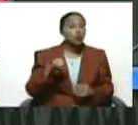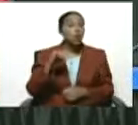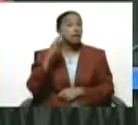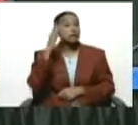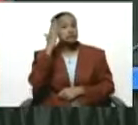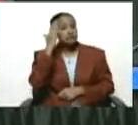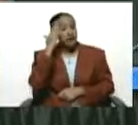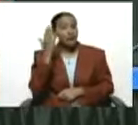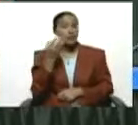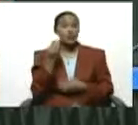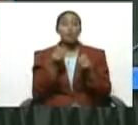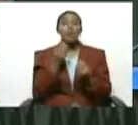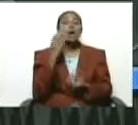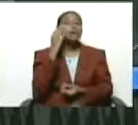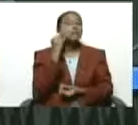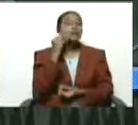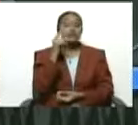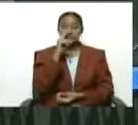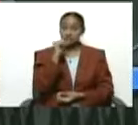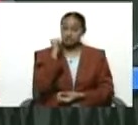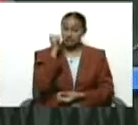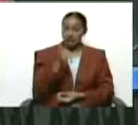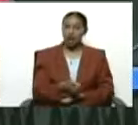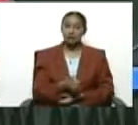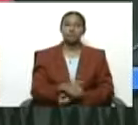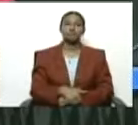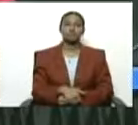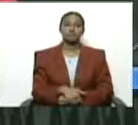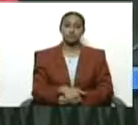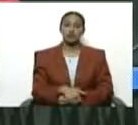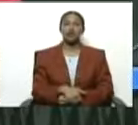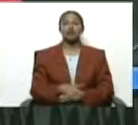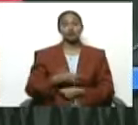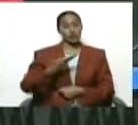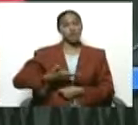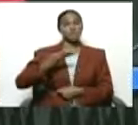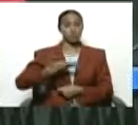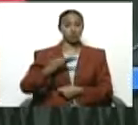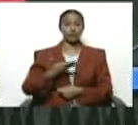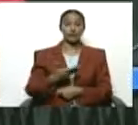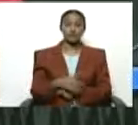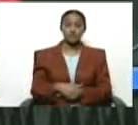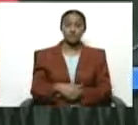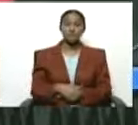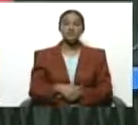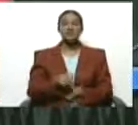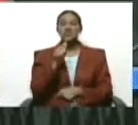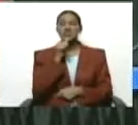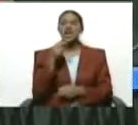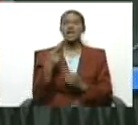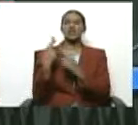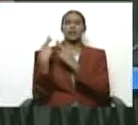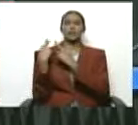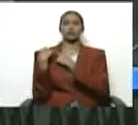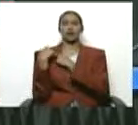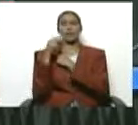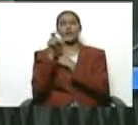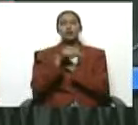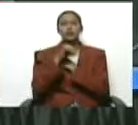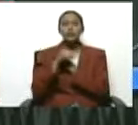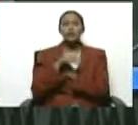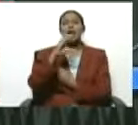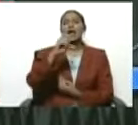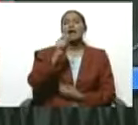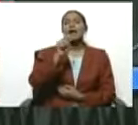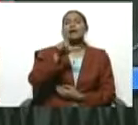Ven, nosotros eso lo hemos determinado como un eje y ahí está al frente la compañera Clara Vidal. En el